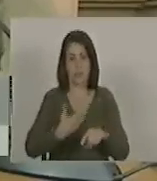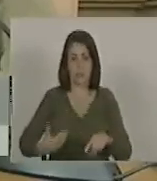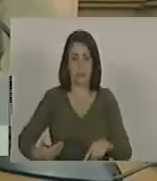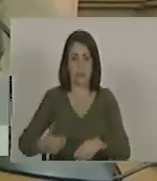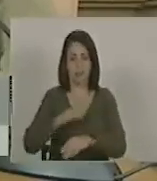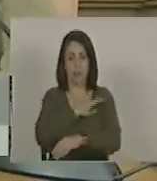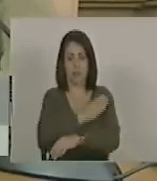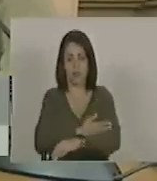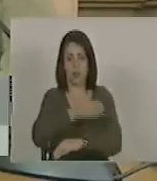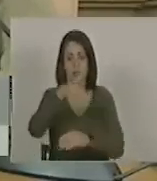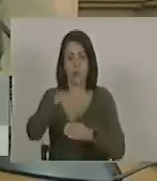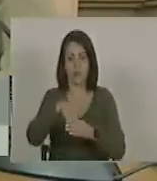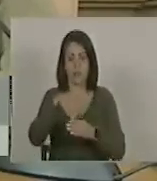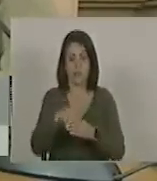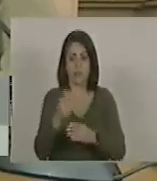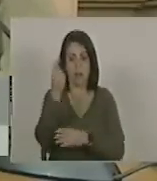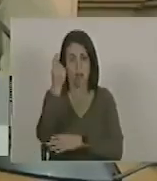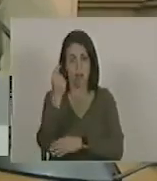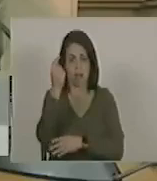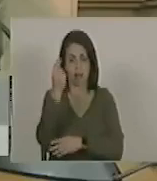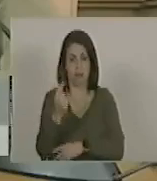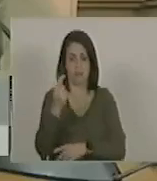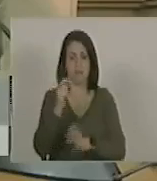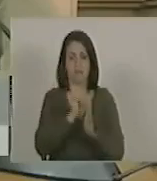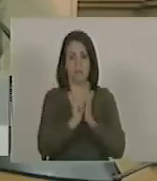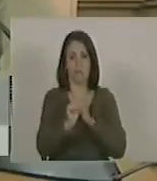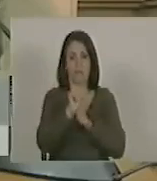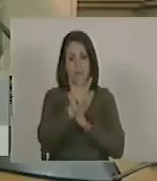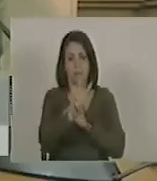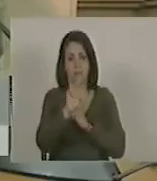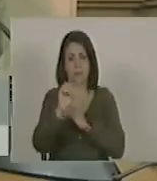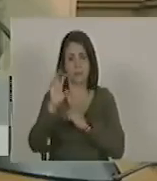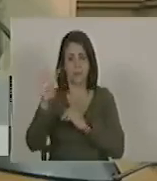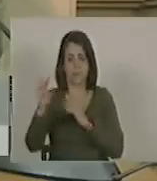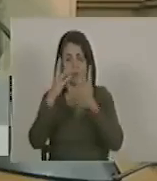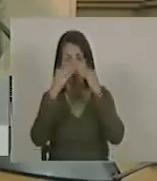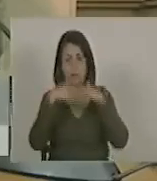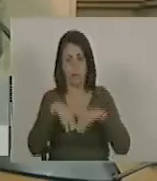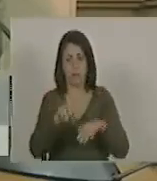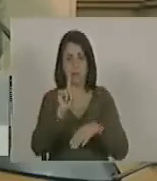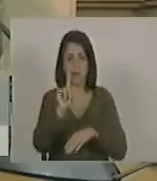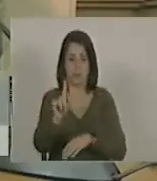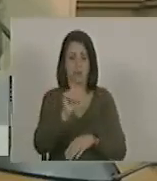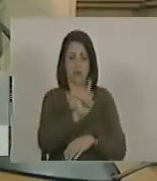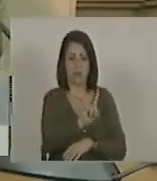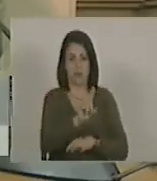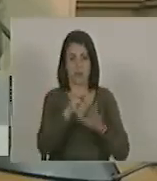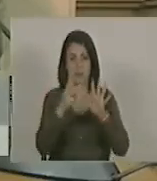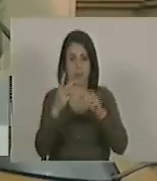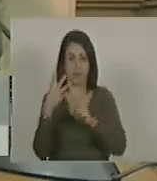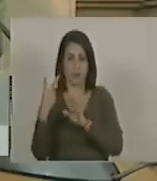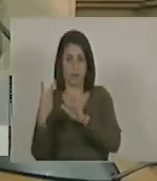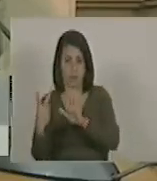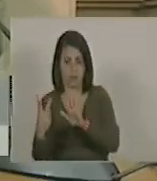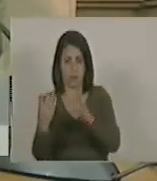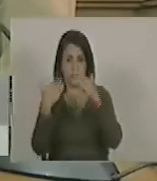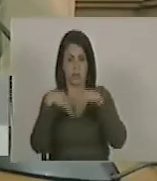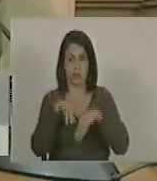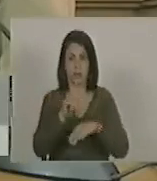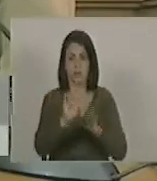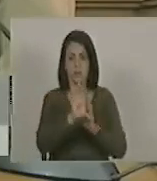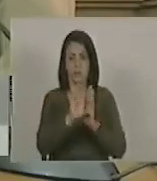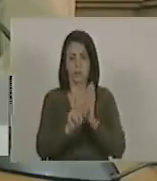del Poder Legislativo, en el marco de los artículos 204, numeral 1 y 187, numeral 1 de